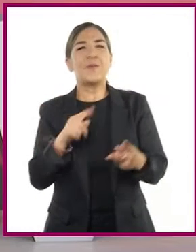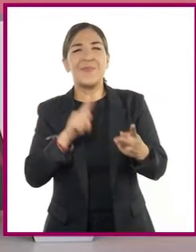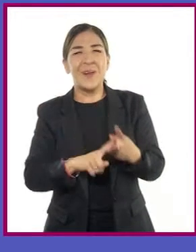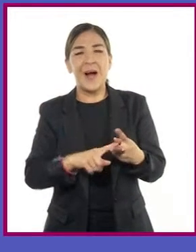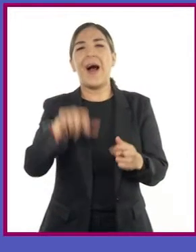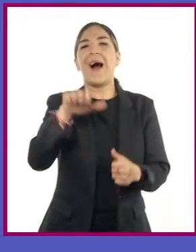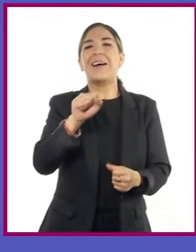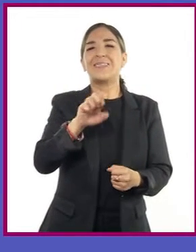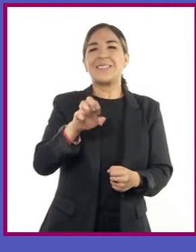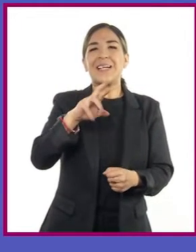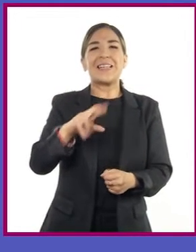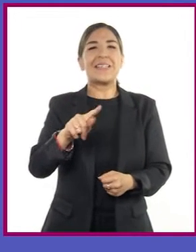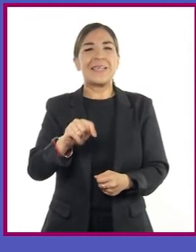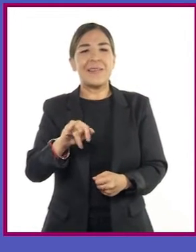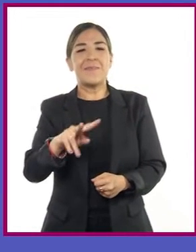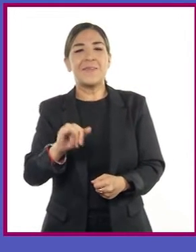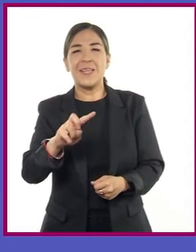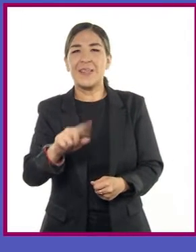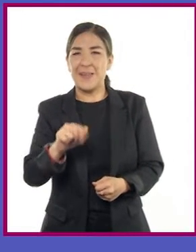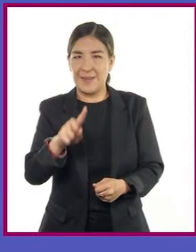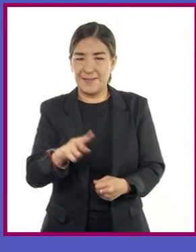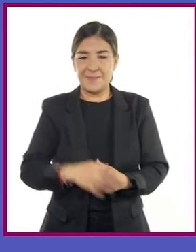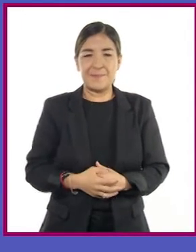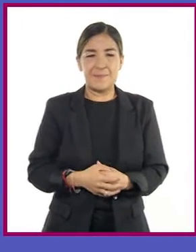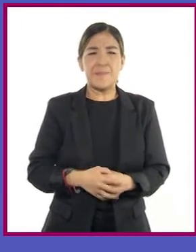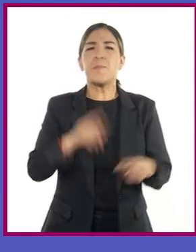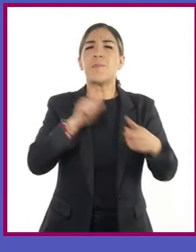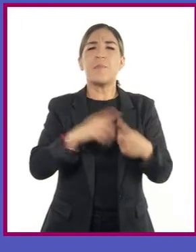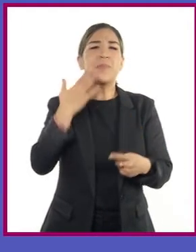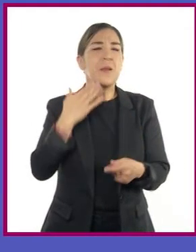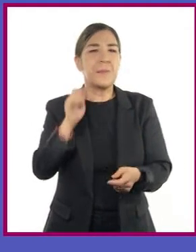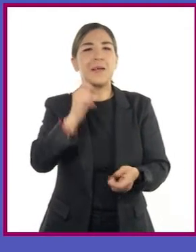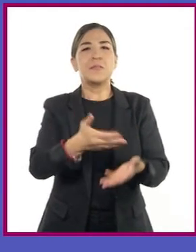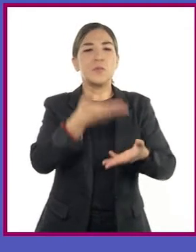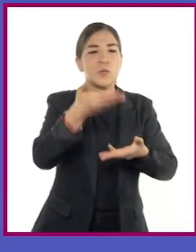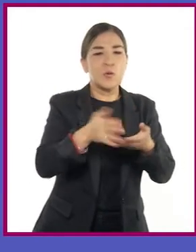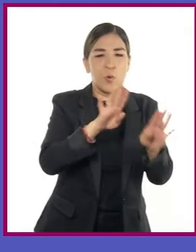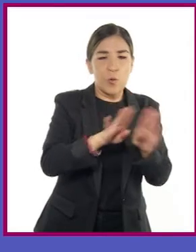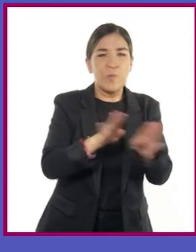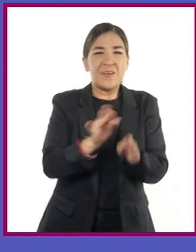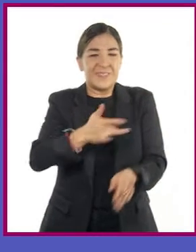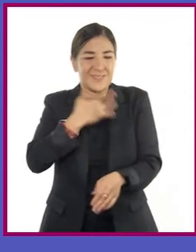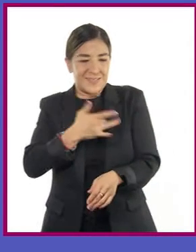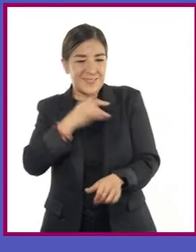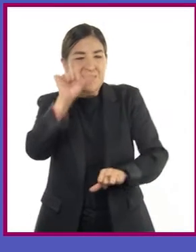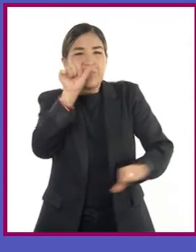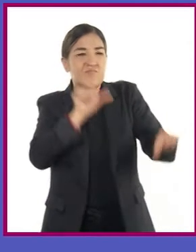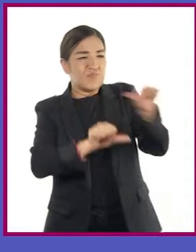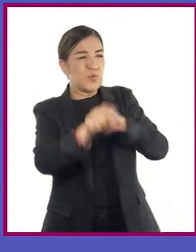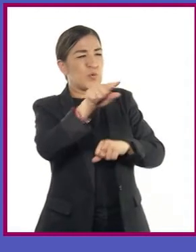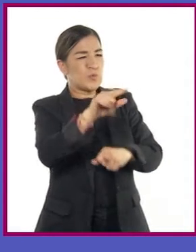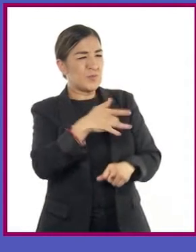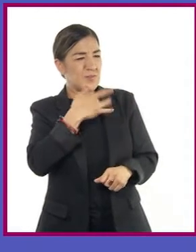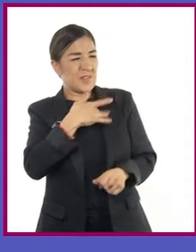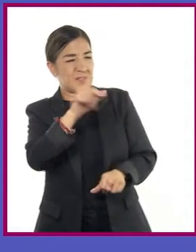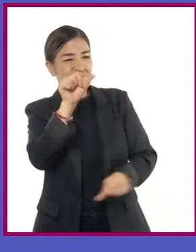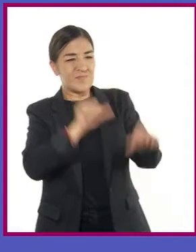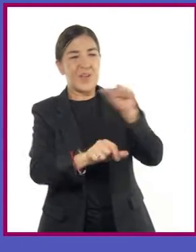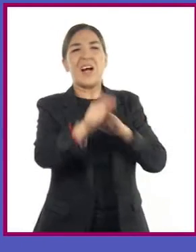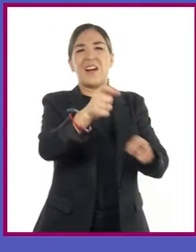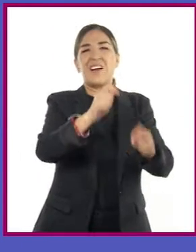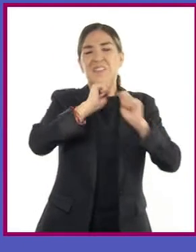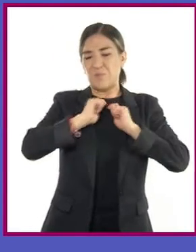asertividad. La empatía es la posibilidad de experimentar los sentimientos de otra persona como si fueran los